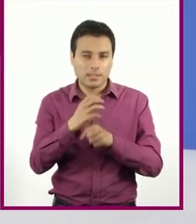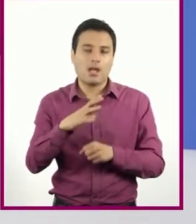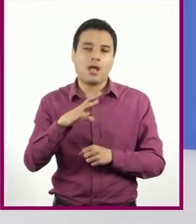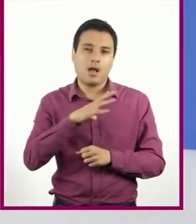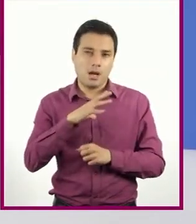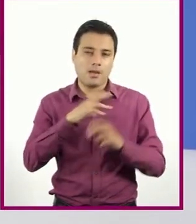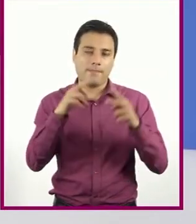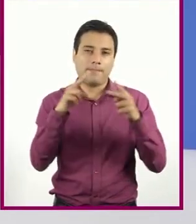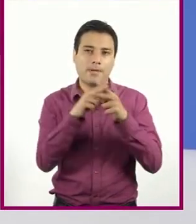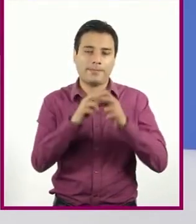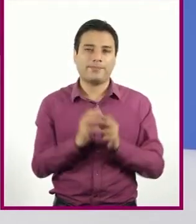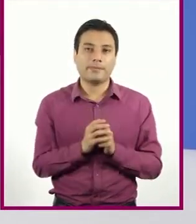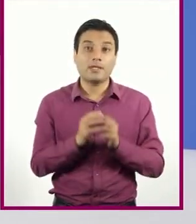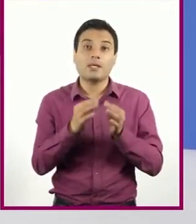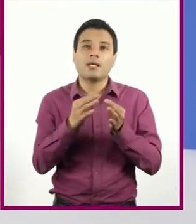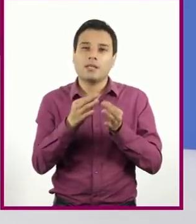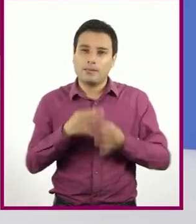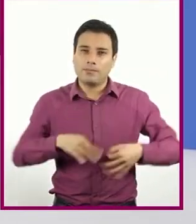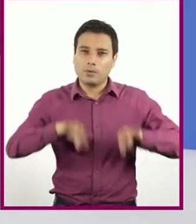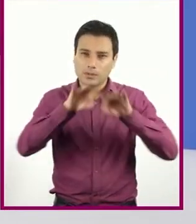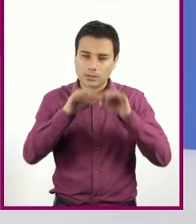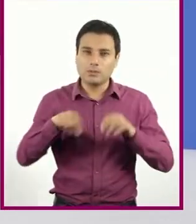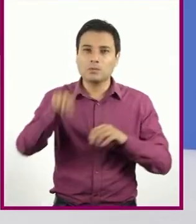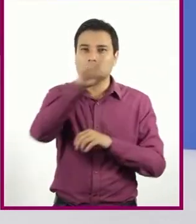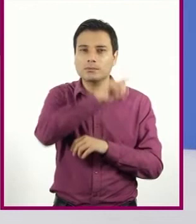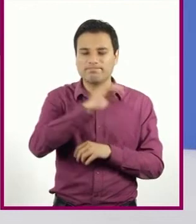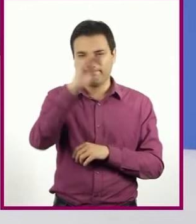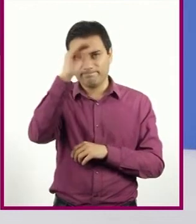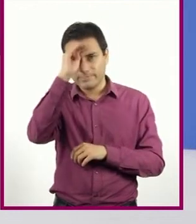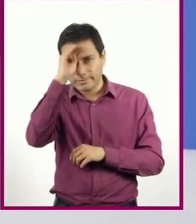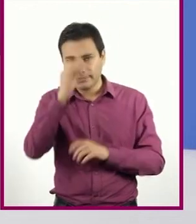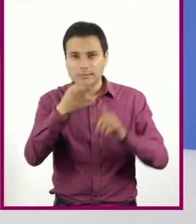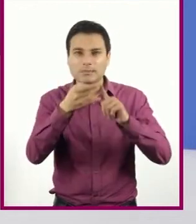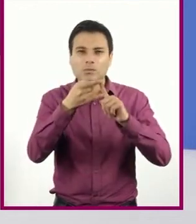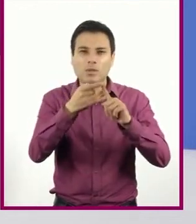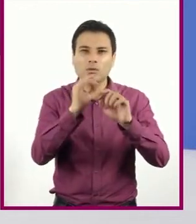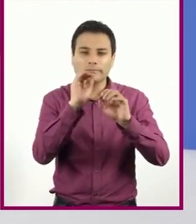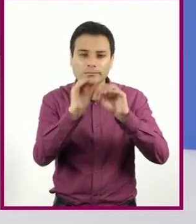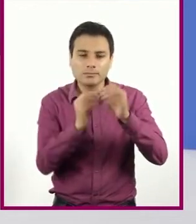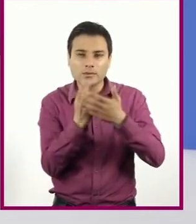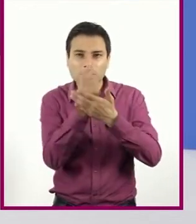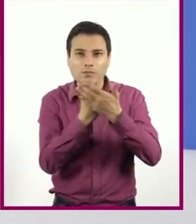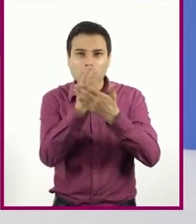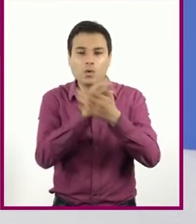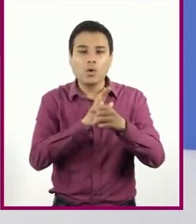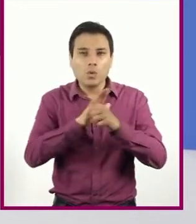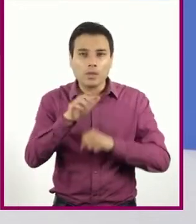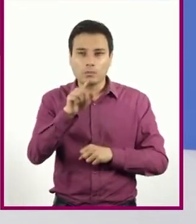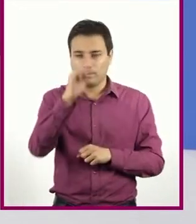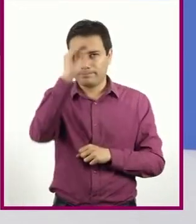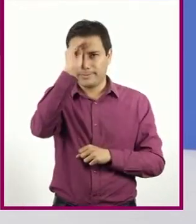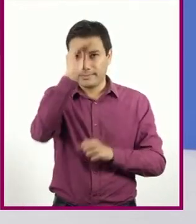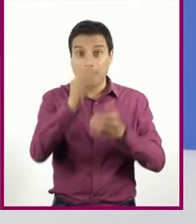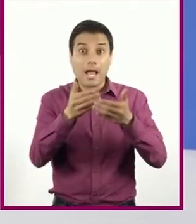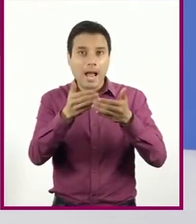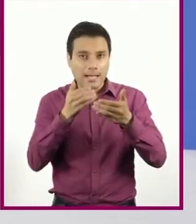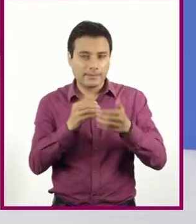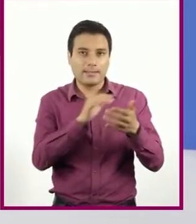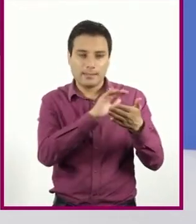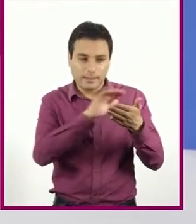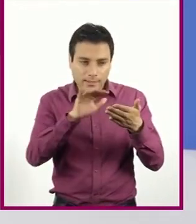decir, es importante que al momento de elegir los momentos de la acción tengamos el texto muy bien leído y que